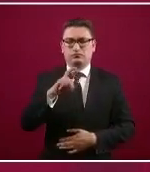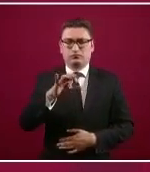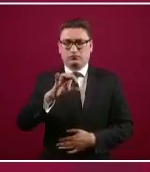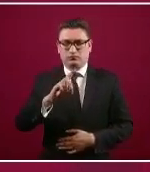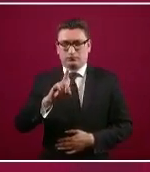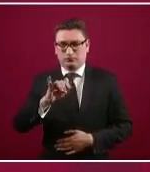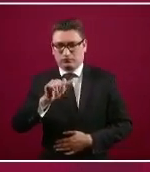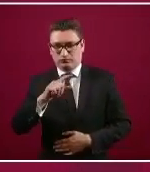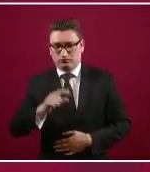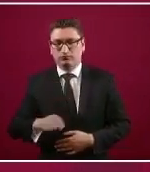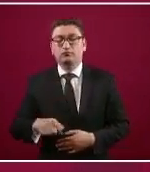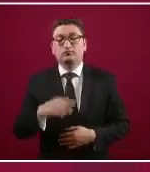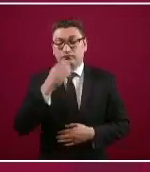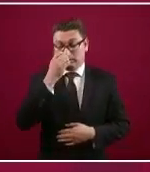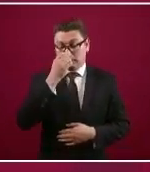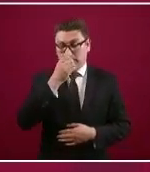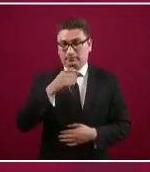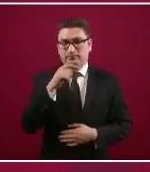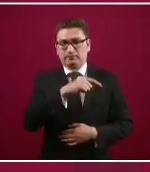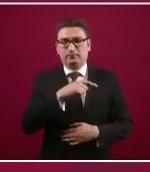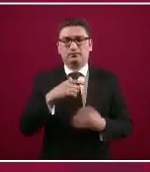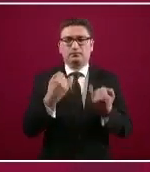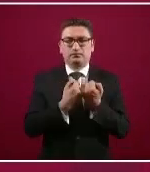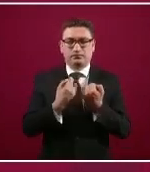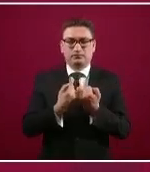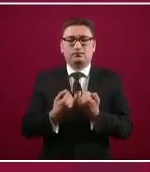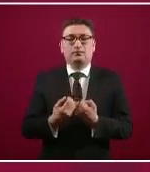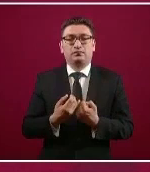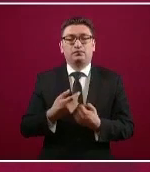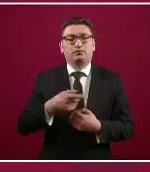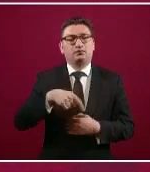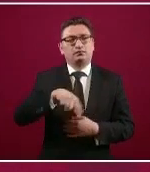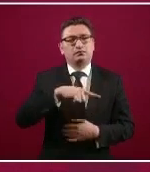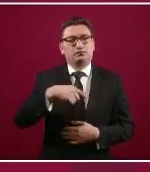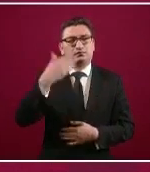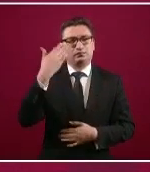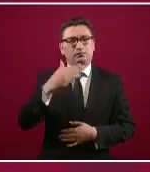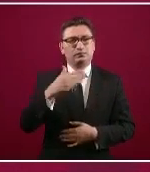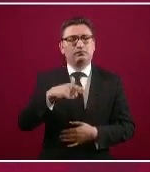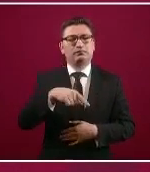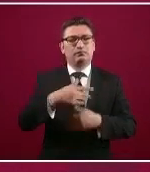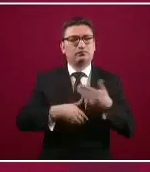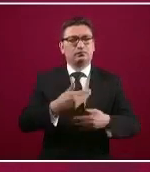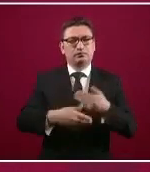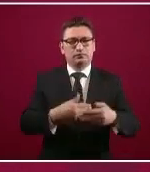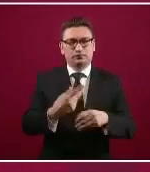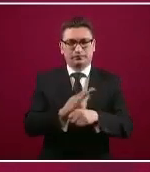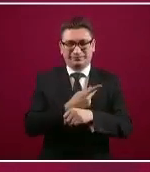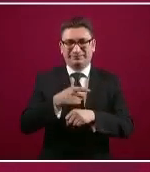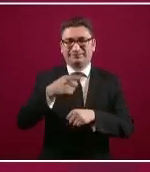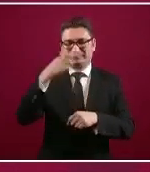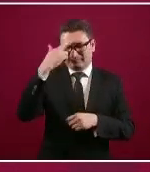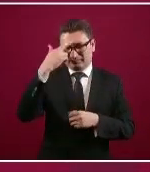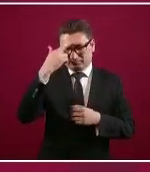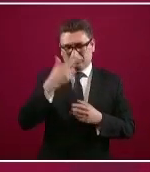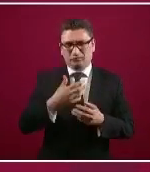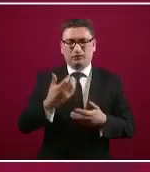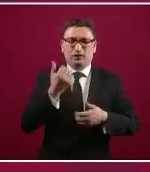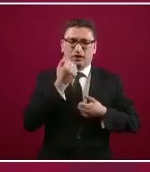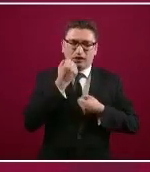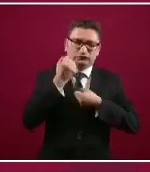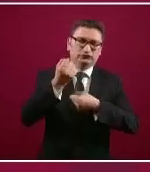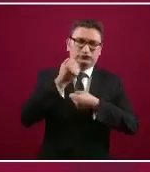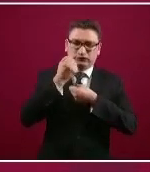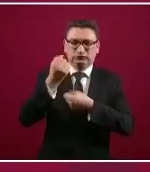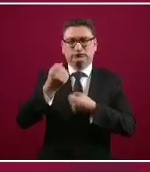y de el auge de la producción cañera, y